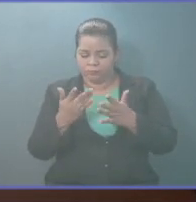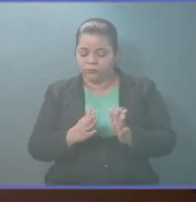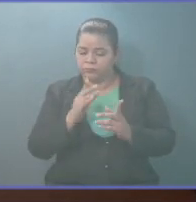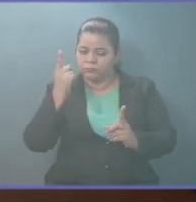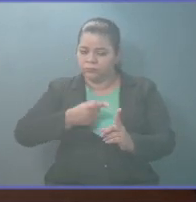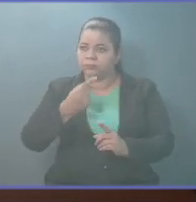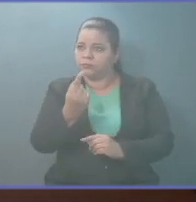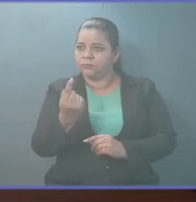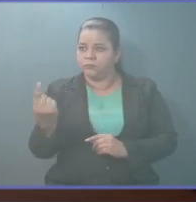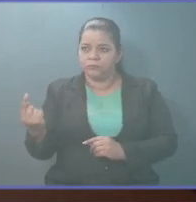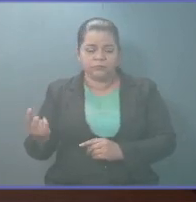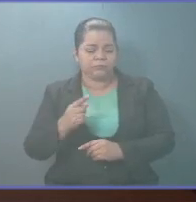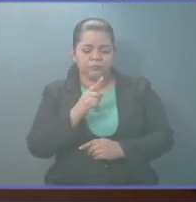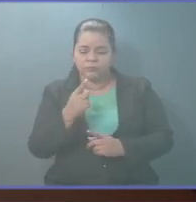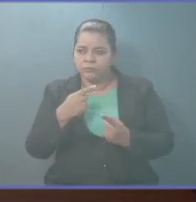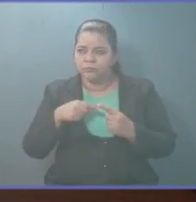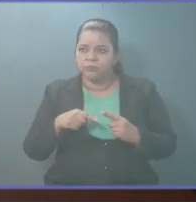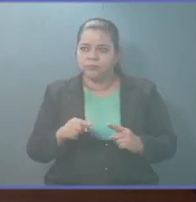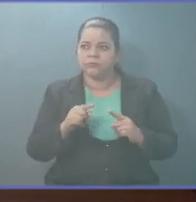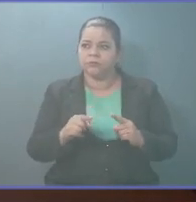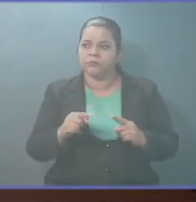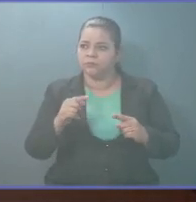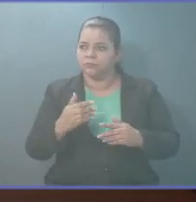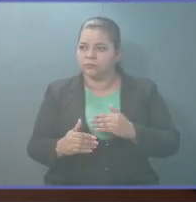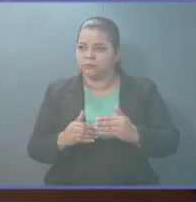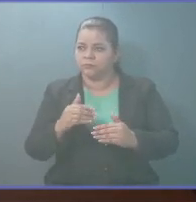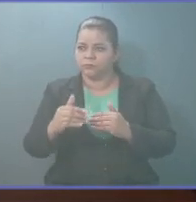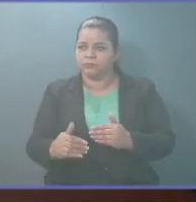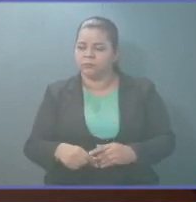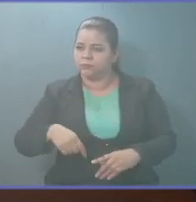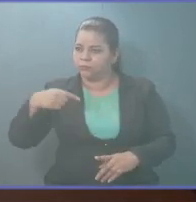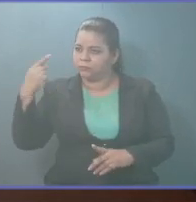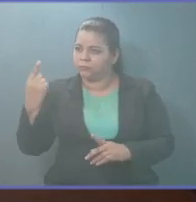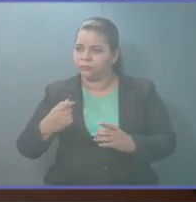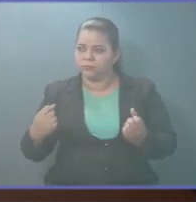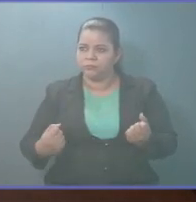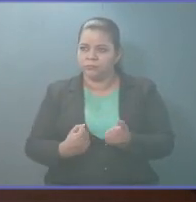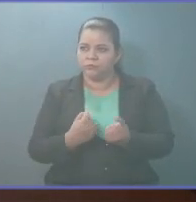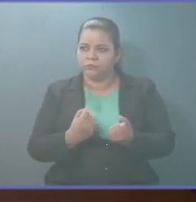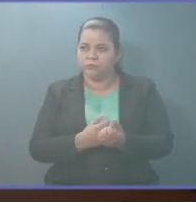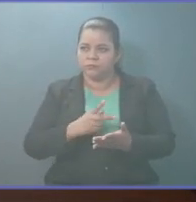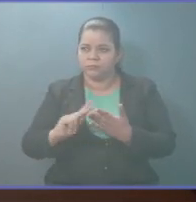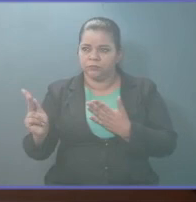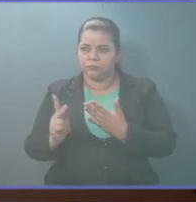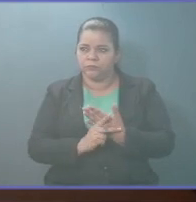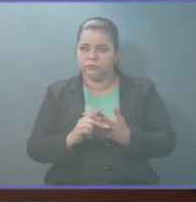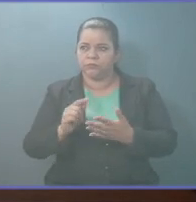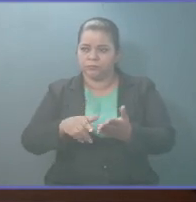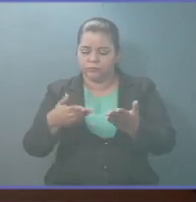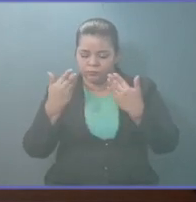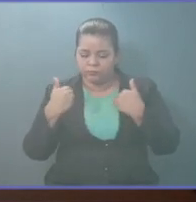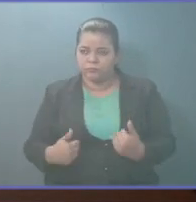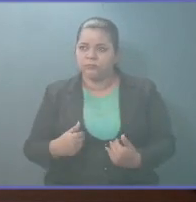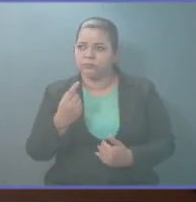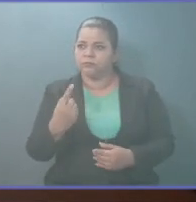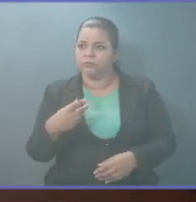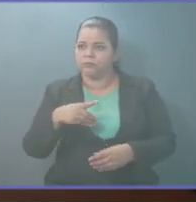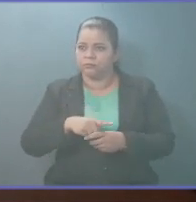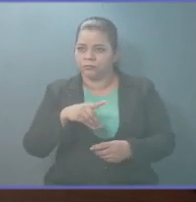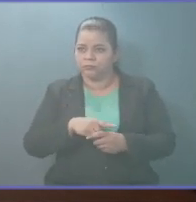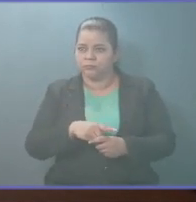que se abstenga de reincidir en su comportamiento, ordenar la asistencia a programas de orientación sobre derechos humanos y discapacidad,